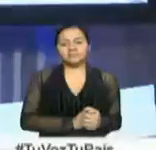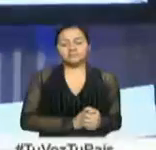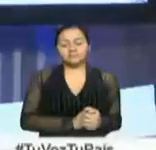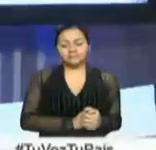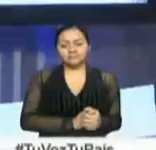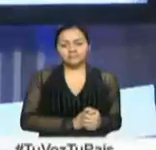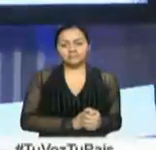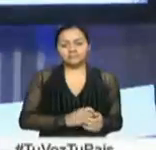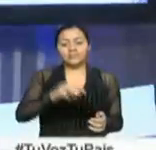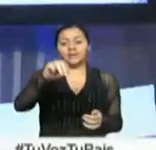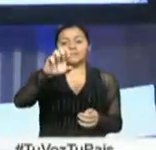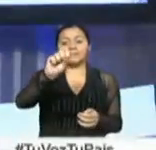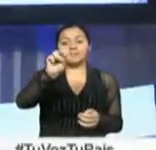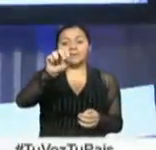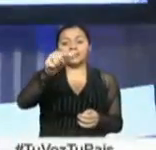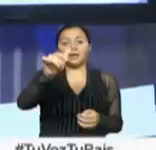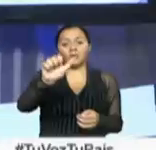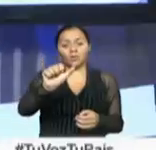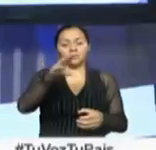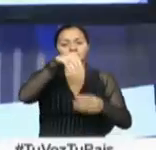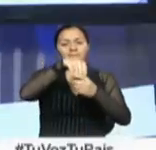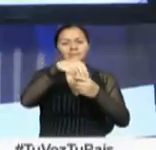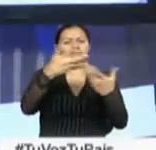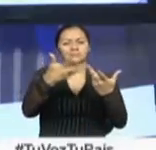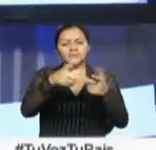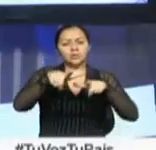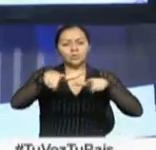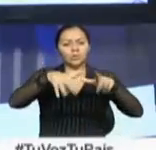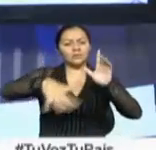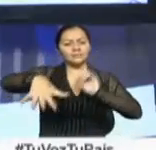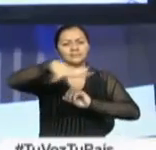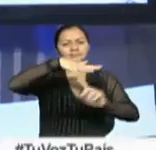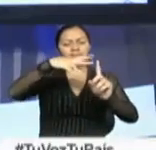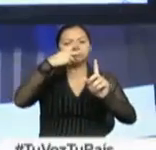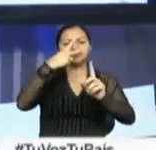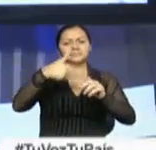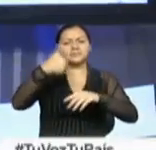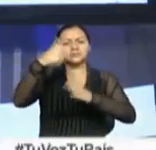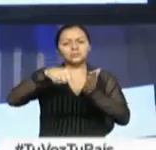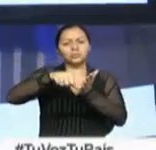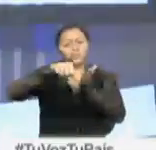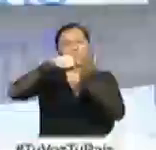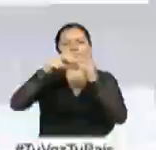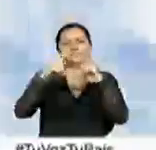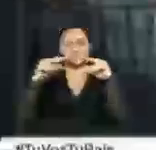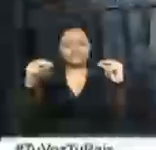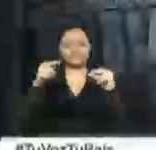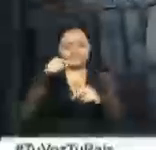En Managua, las llamas consumieron varios locales de uno de los mercados más grandes de la ciudad.